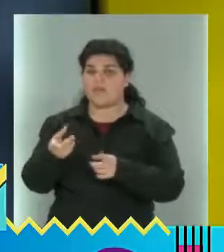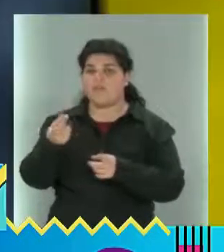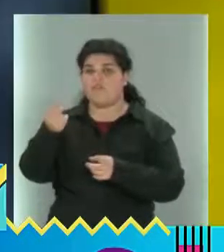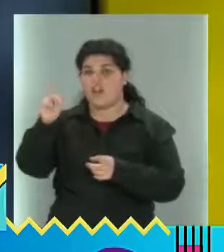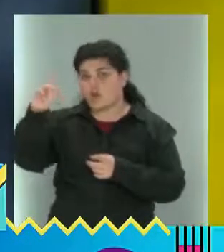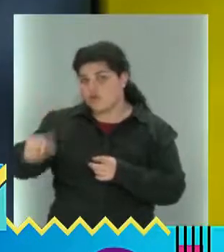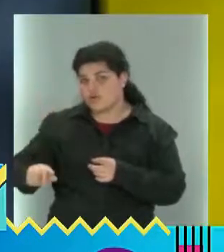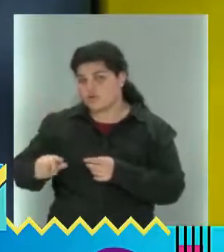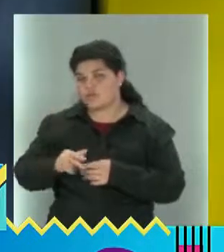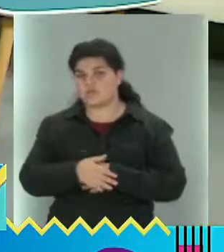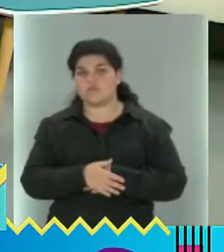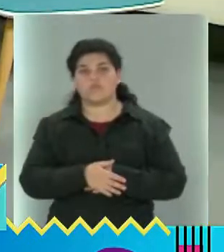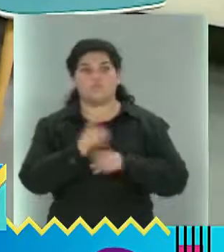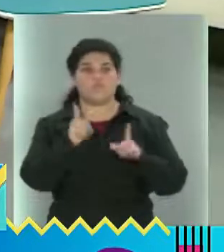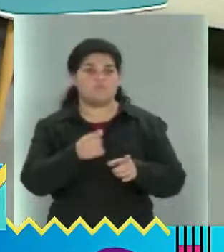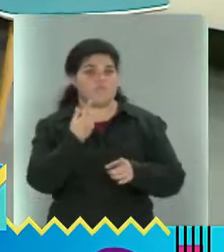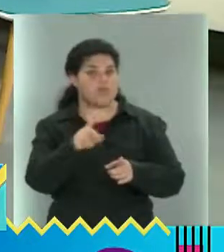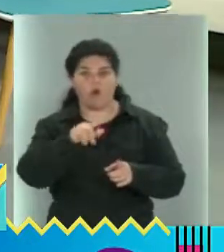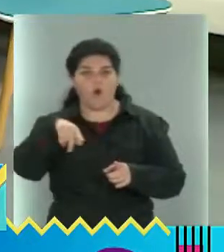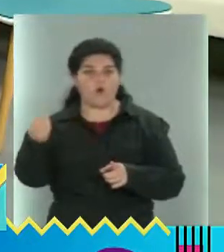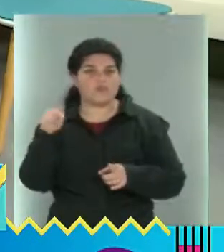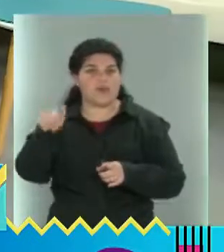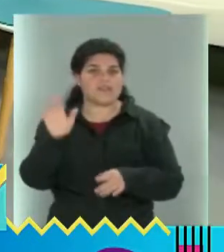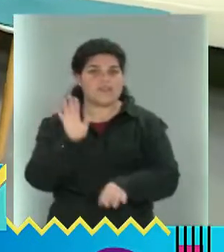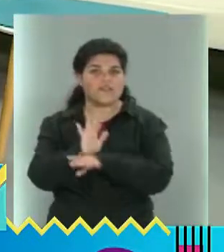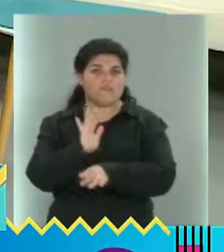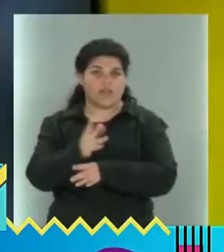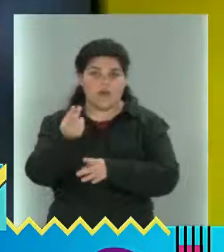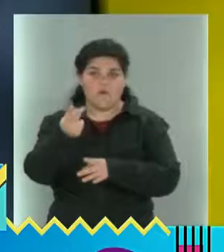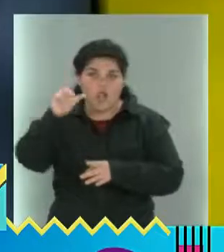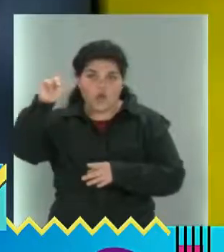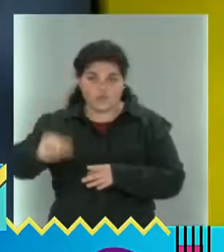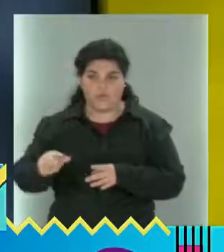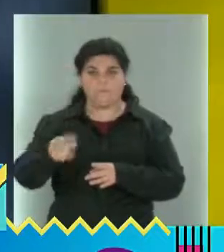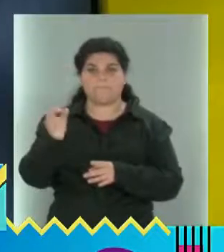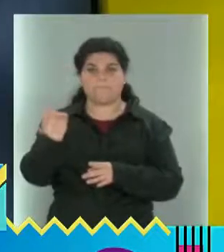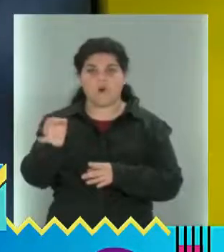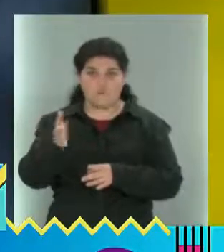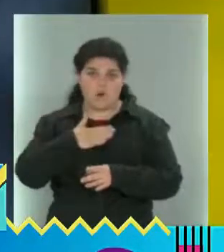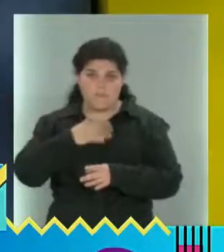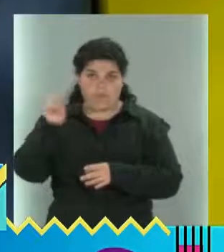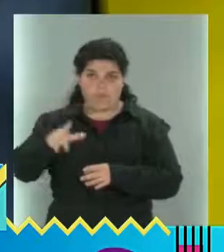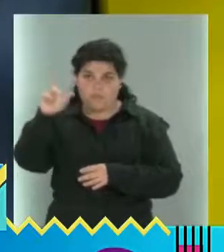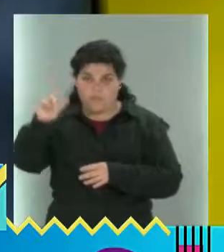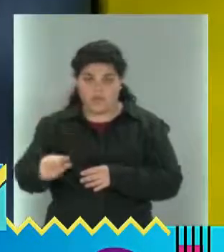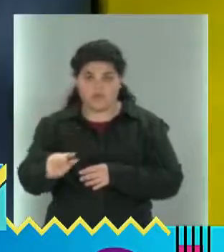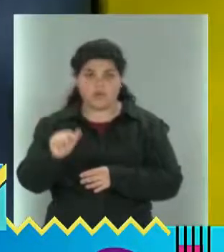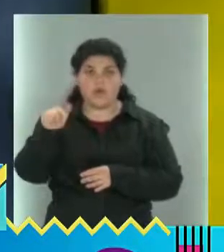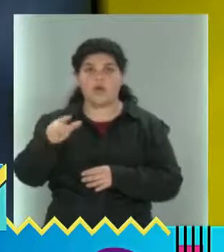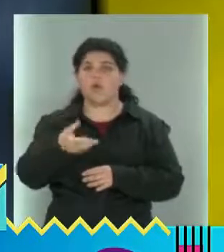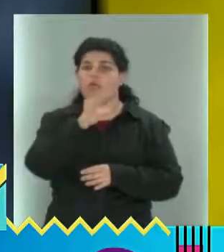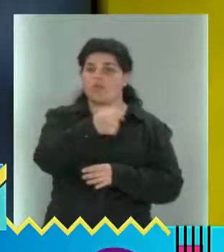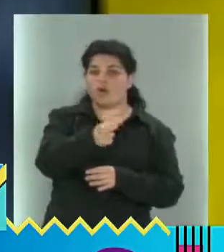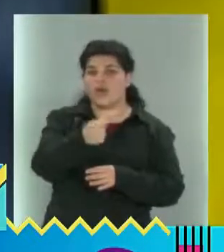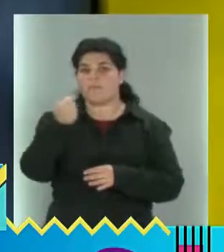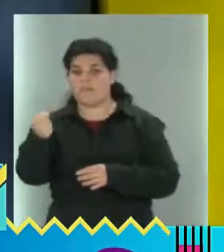que el déficit de balanza comercial es lo que te termina provocando la devaluación. El valor del dólar contra el peso es exactamente lo mismo